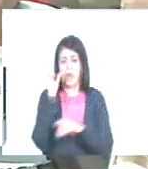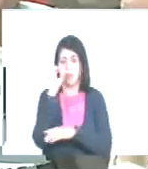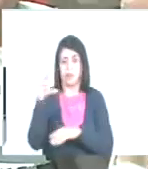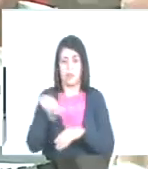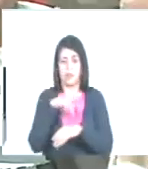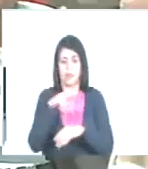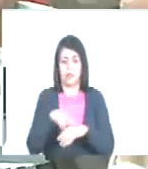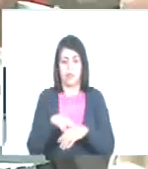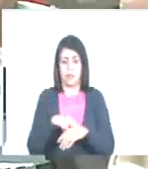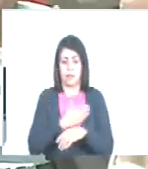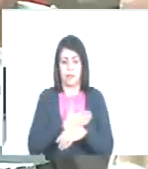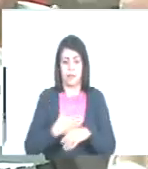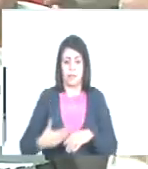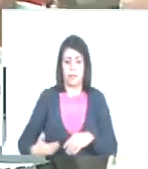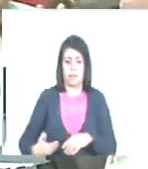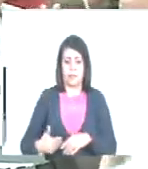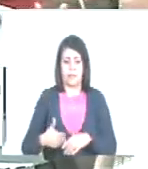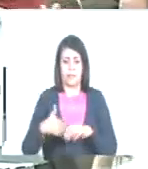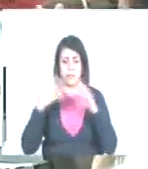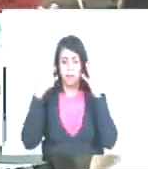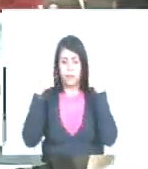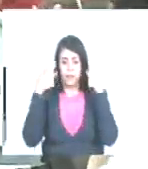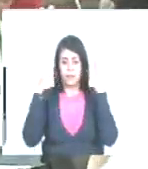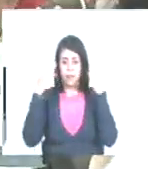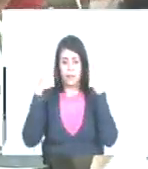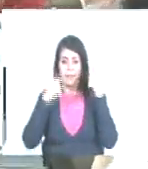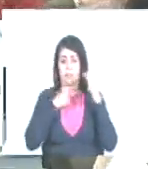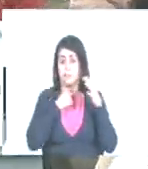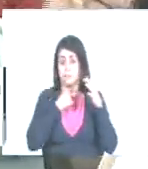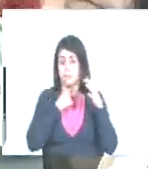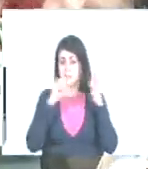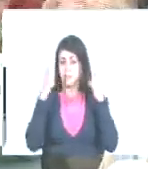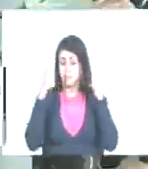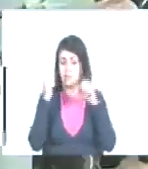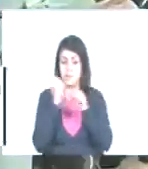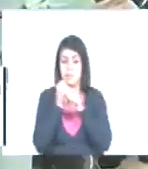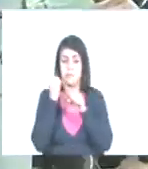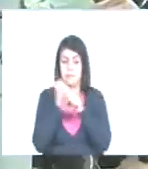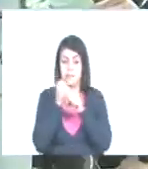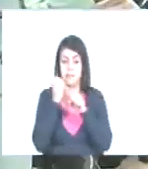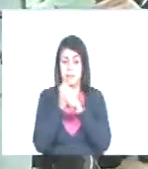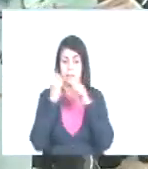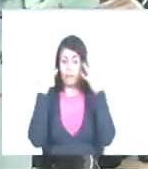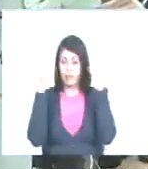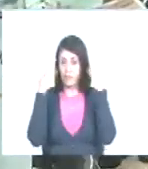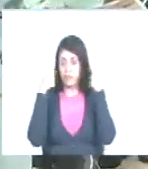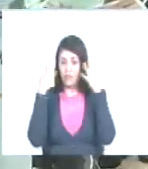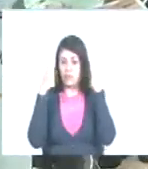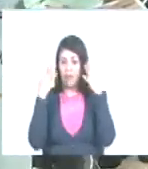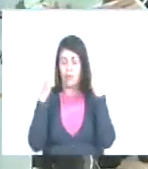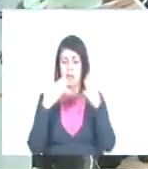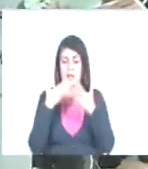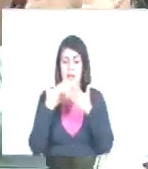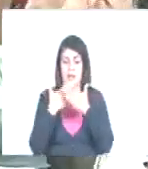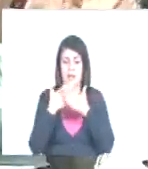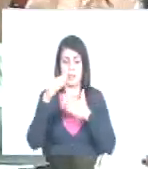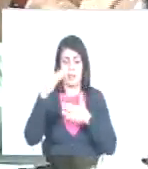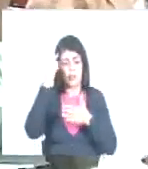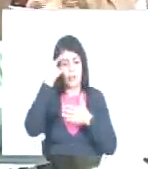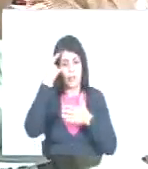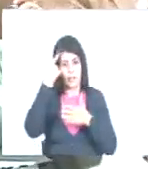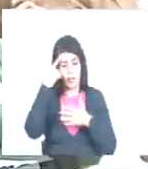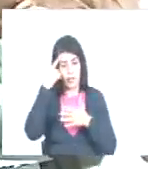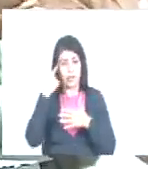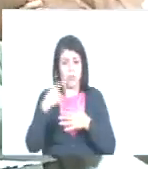Asamblea Nacional, presidente. ¿Qué le parece? Estamos trabajando. Un abrazo, gracias, y ya sabemos,